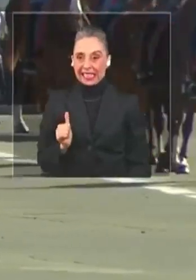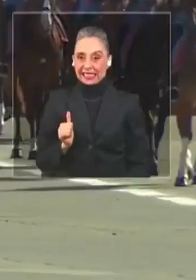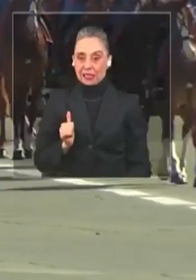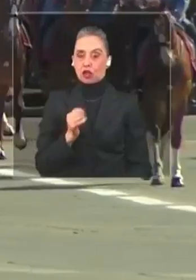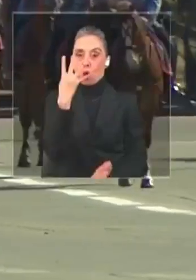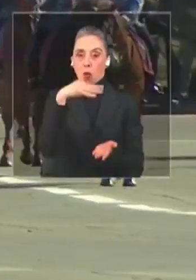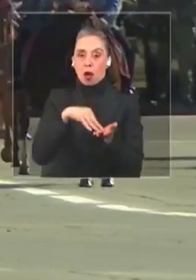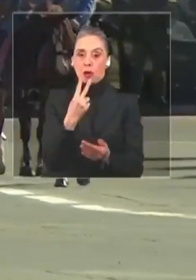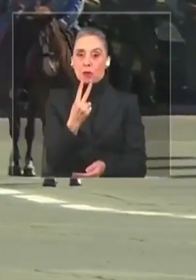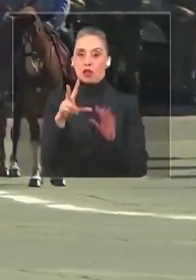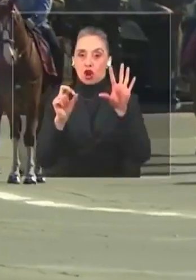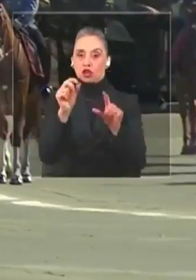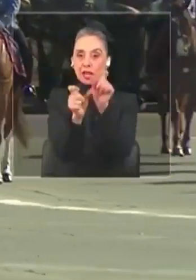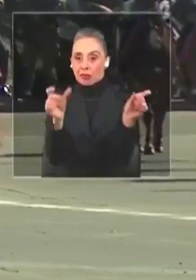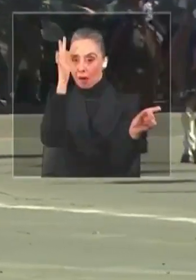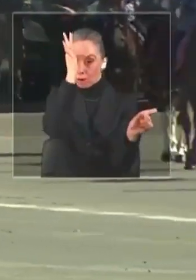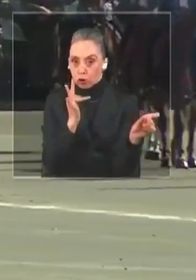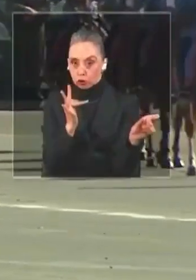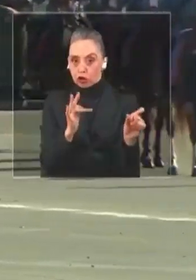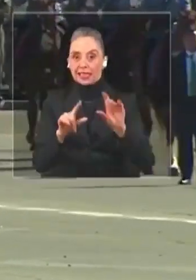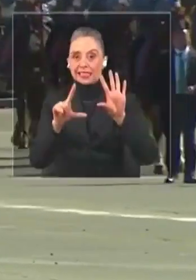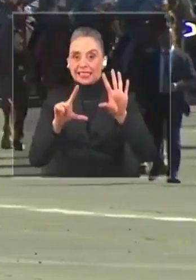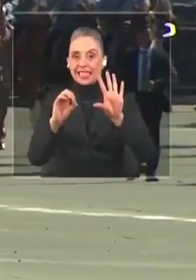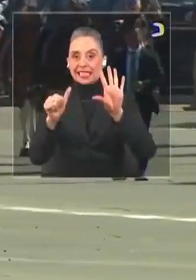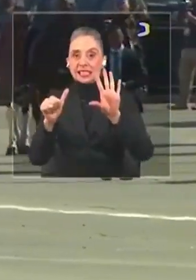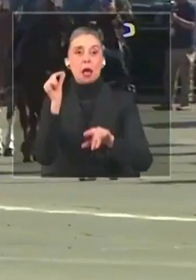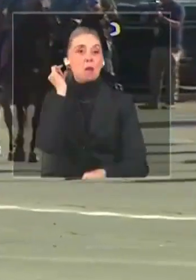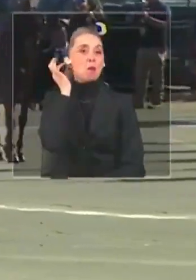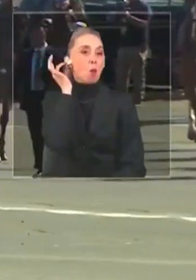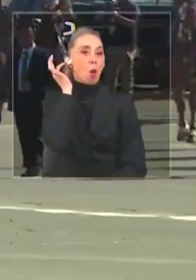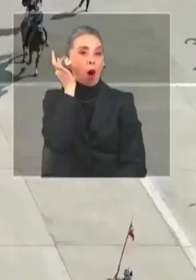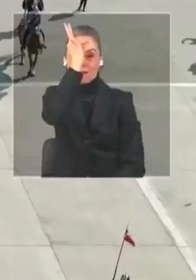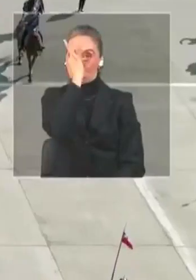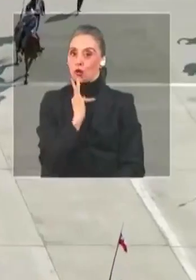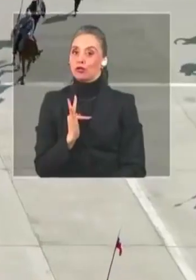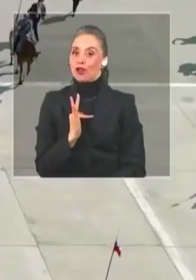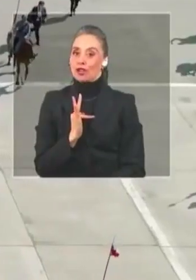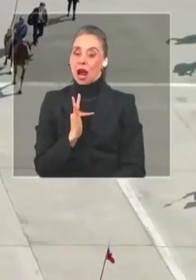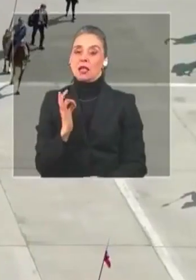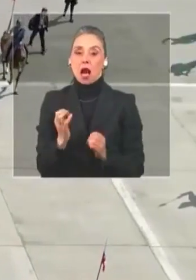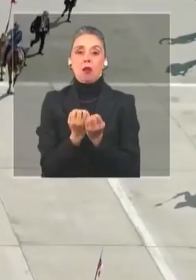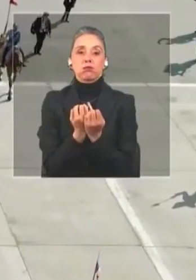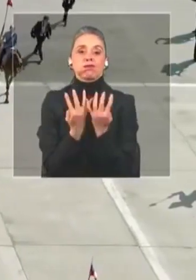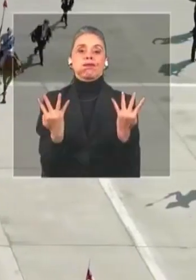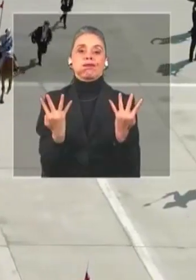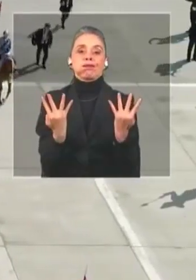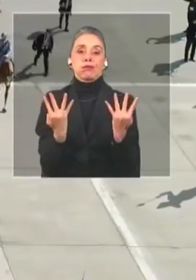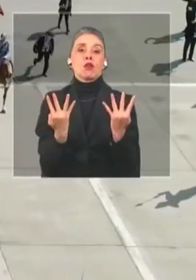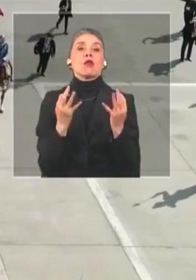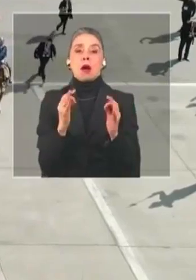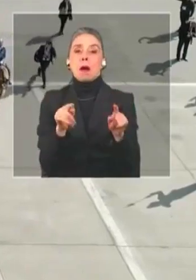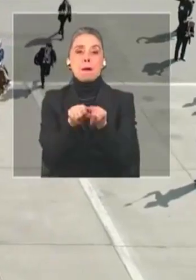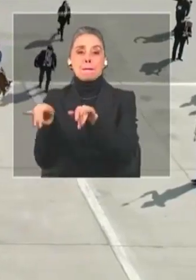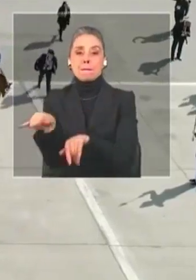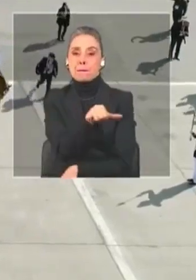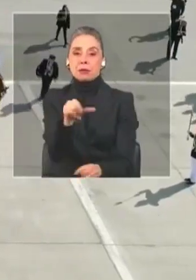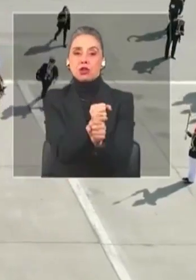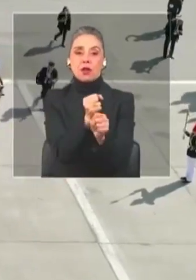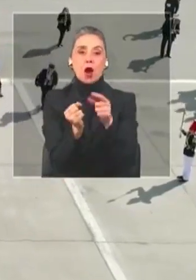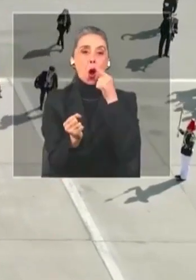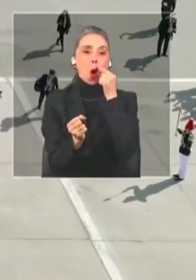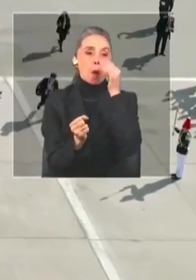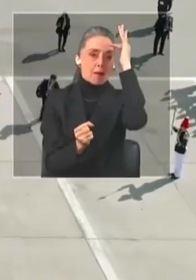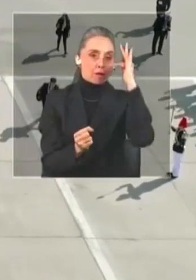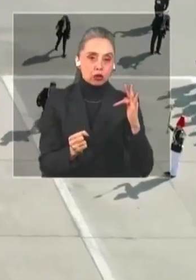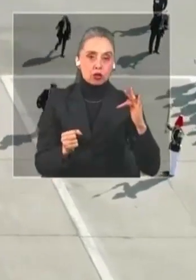sus 4.280 efectivos, 706 son mujeres, por lo tanto, es integrada en la fila, así que cumplen las mismas labores que sus pares masculinos. Van a estar